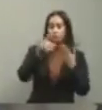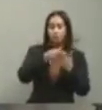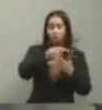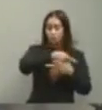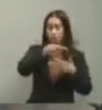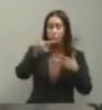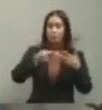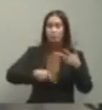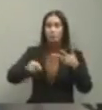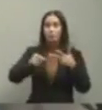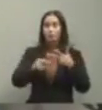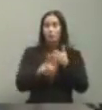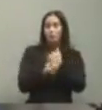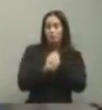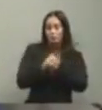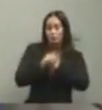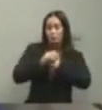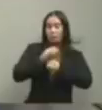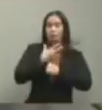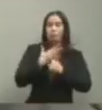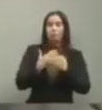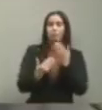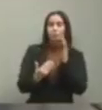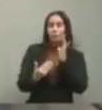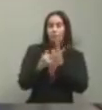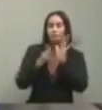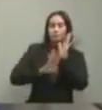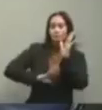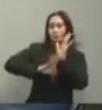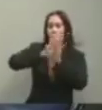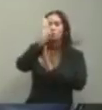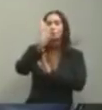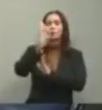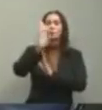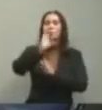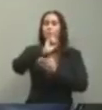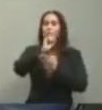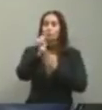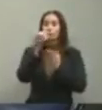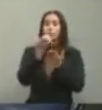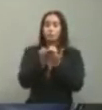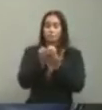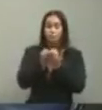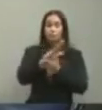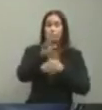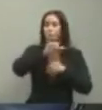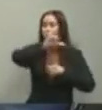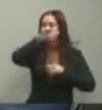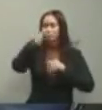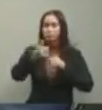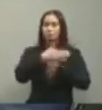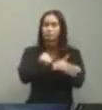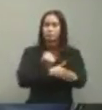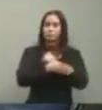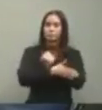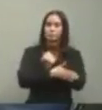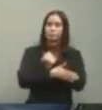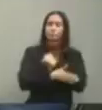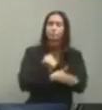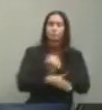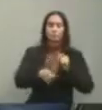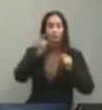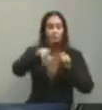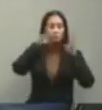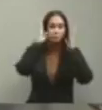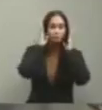virus de enfermedad afectan los desarrollos sociales y económicos de los países y lo que se debe de concentrar